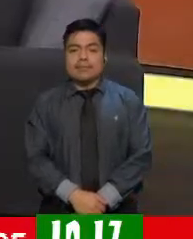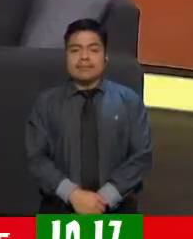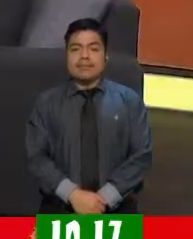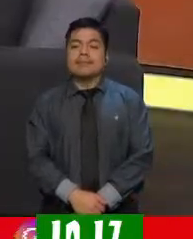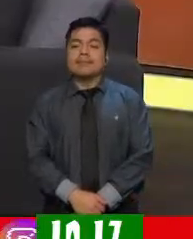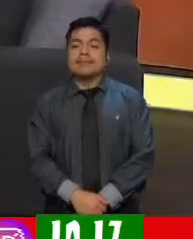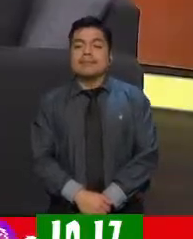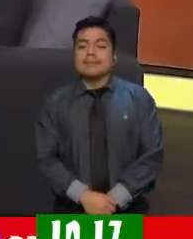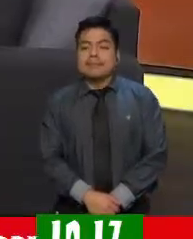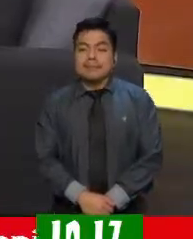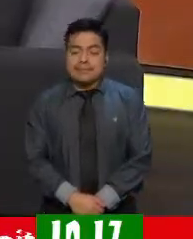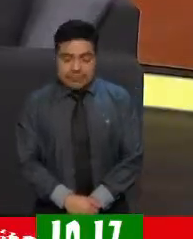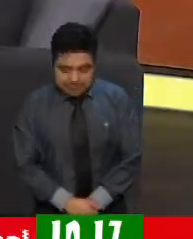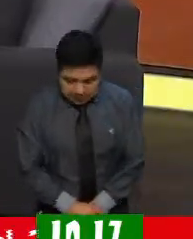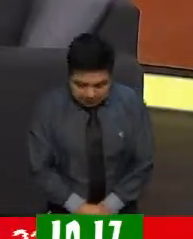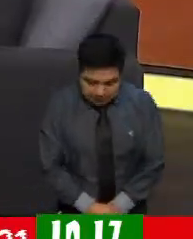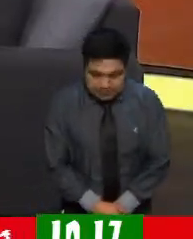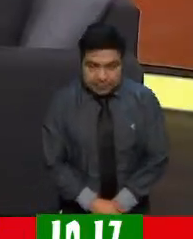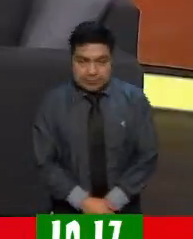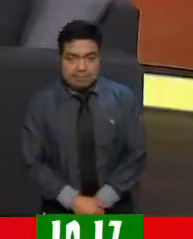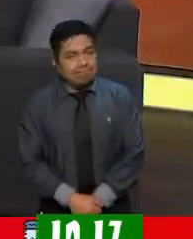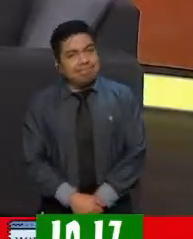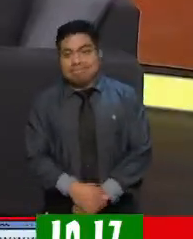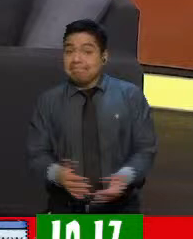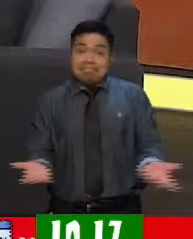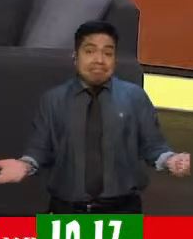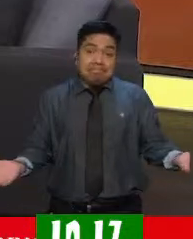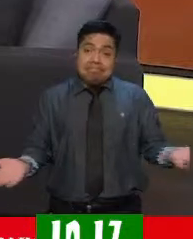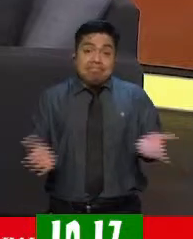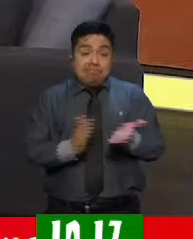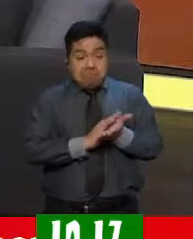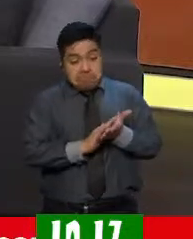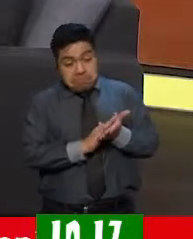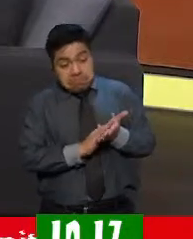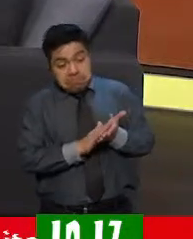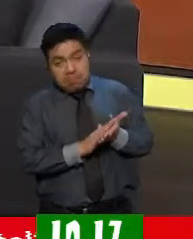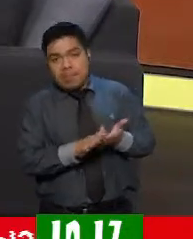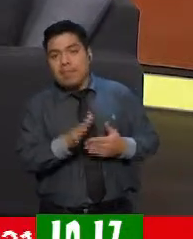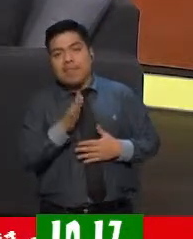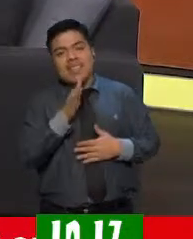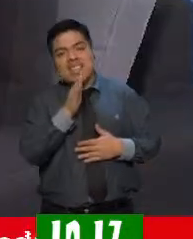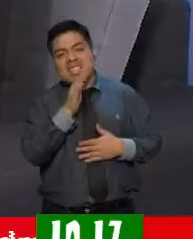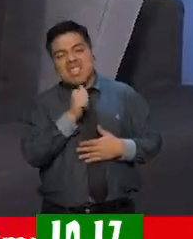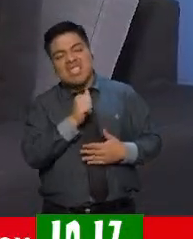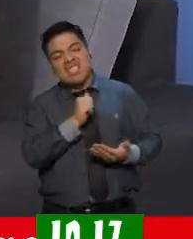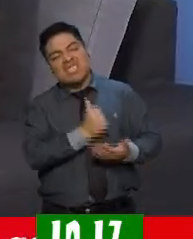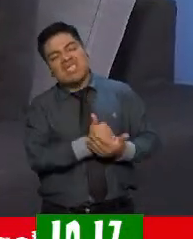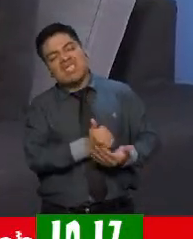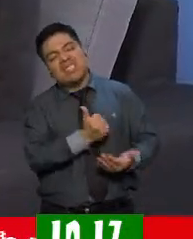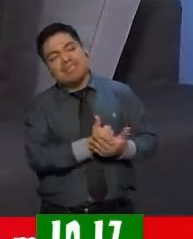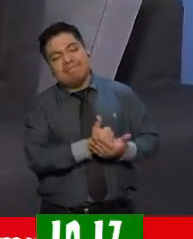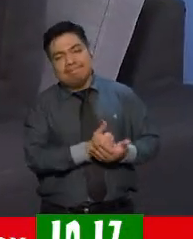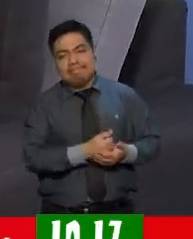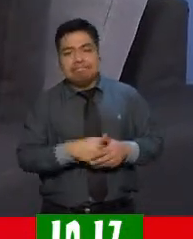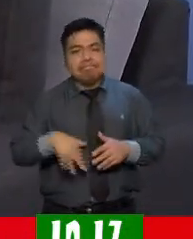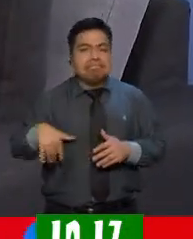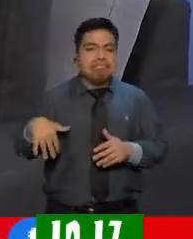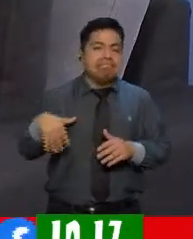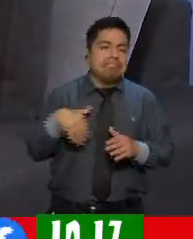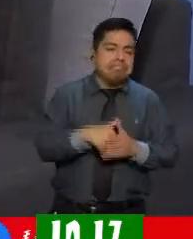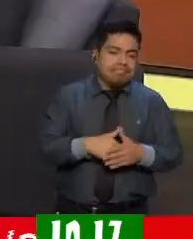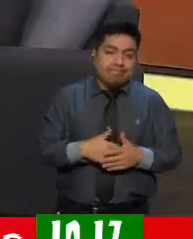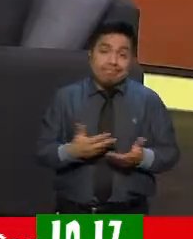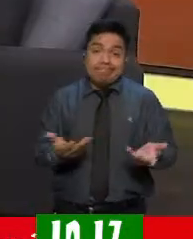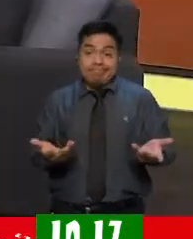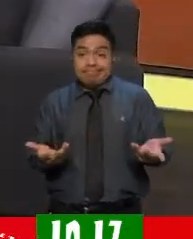estás? No se quita. O sea, No se es quita. como una mendiga lapa que traemos ahí arrastrada. Sí,